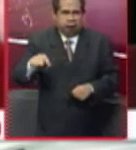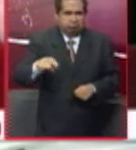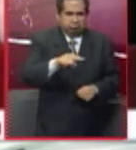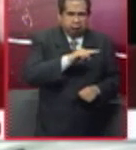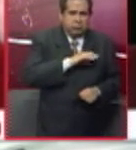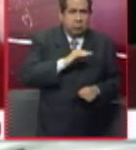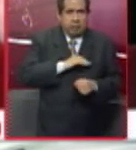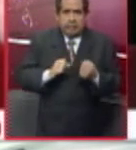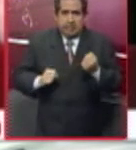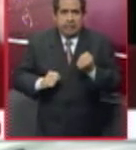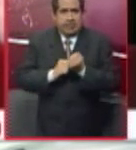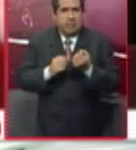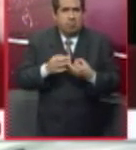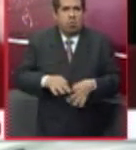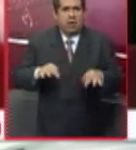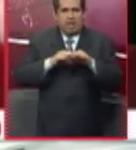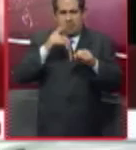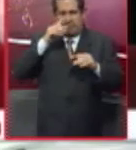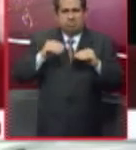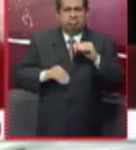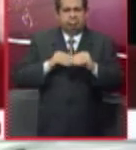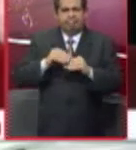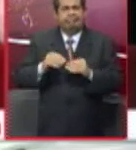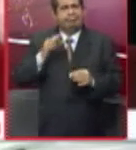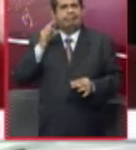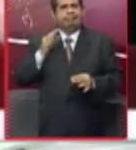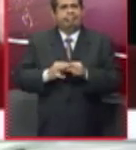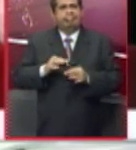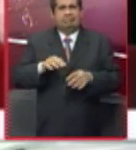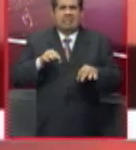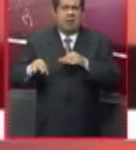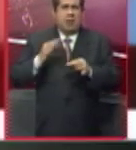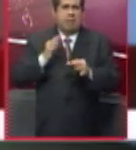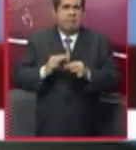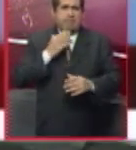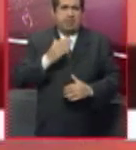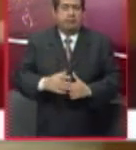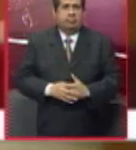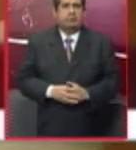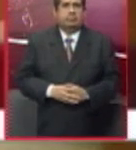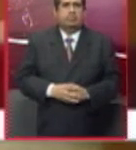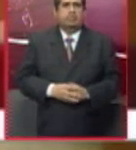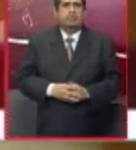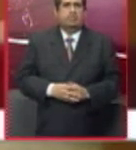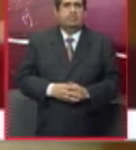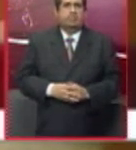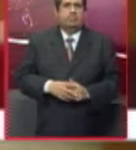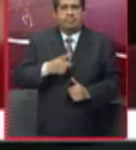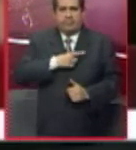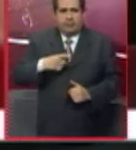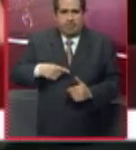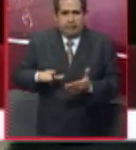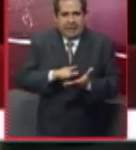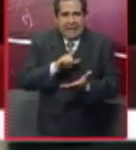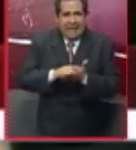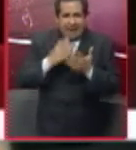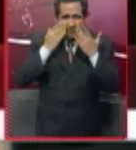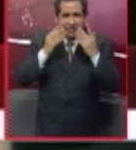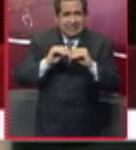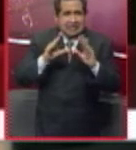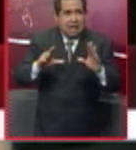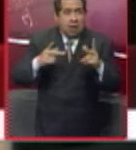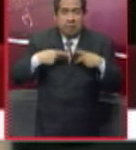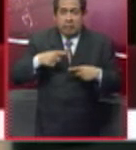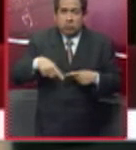civil, son un pilar importante en el ejercicio de la función pública. Tiene que ser una ley vista desde los ojos